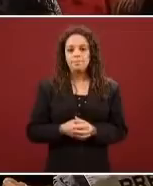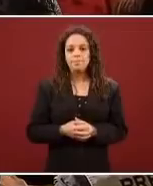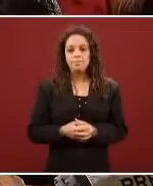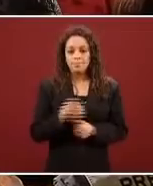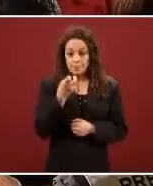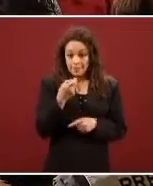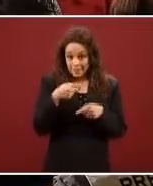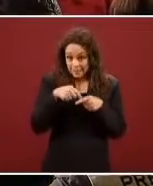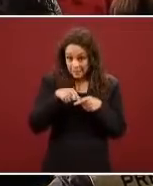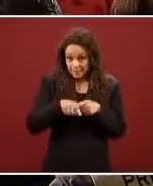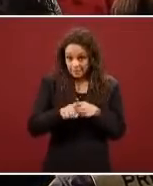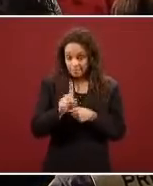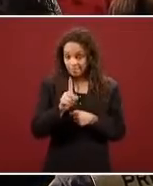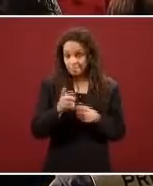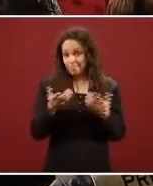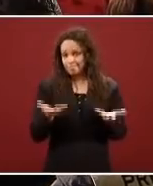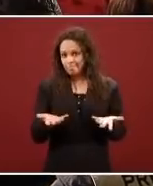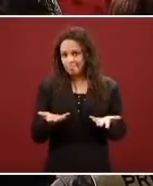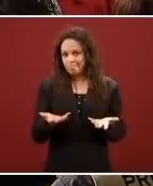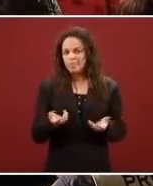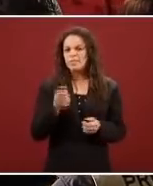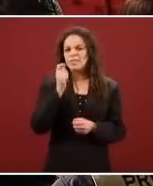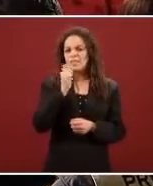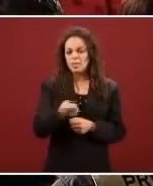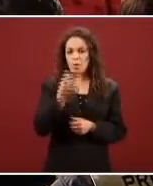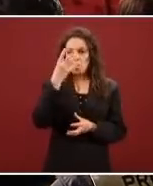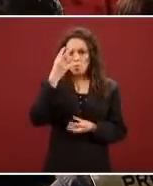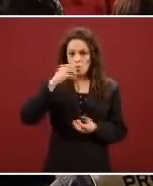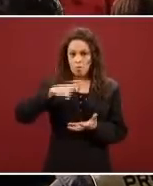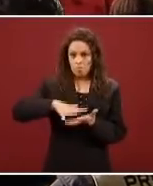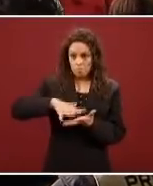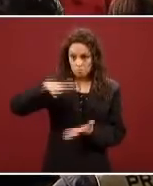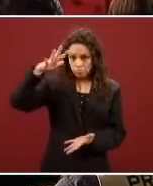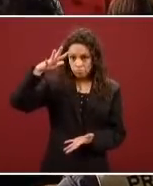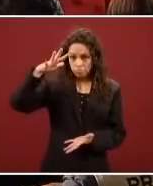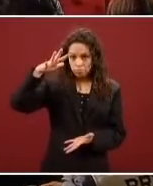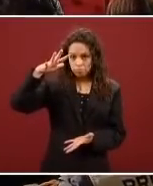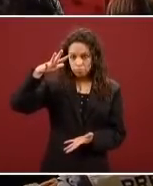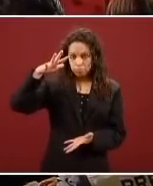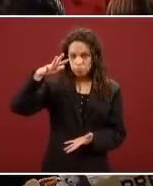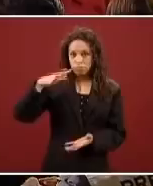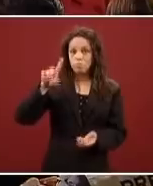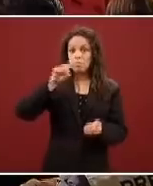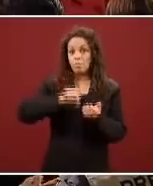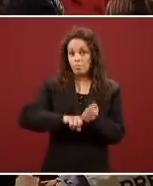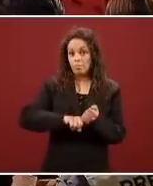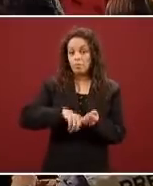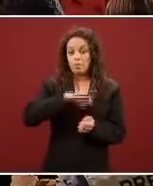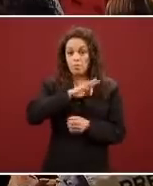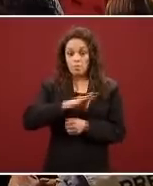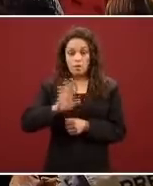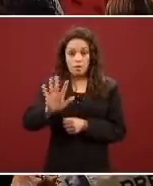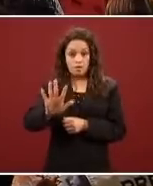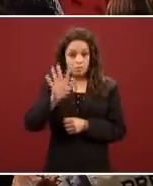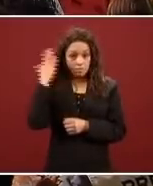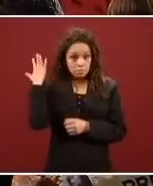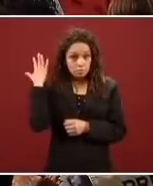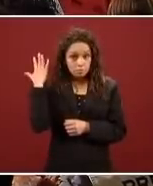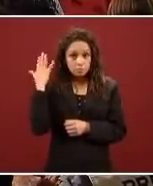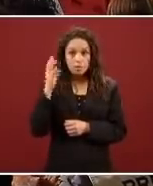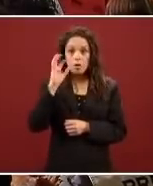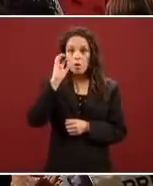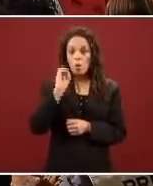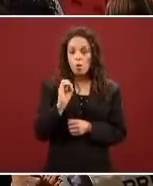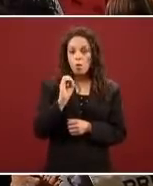inicio, ¿qué tan alta puede ser esa curva? ¿Qué tan rápida? Porque no es lo mismo tener una curva que suba en pocos